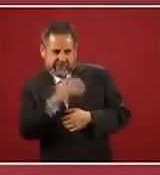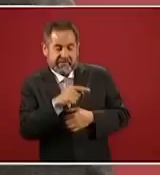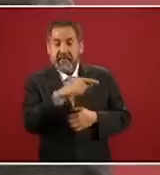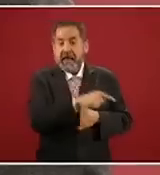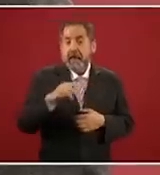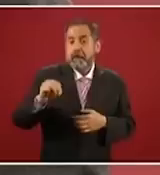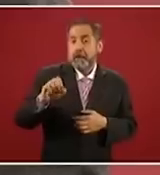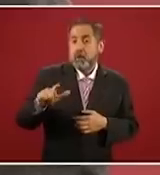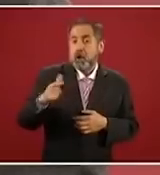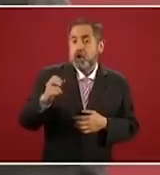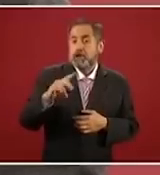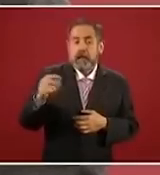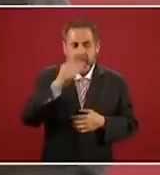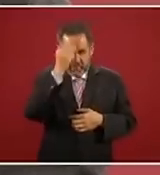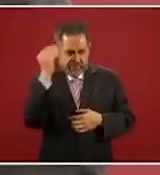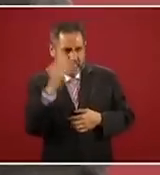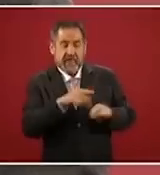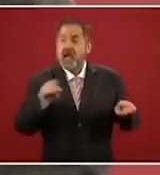González